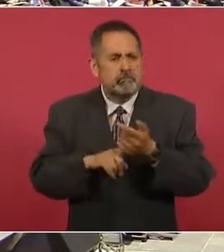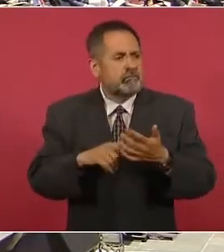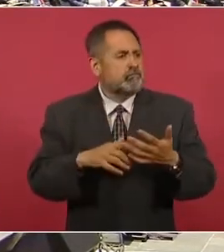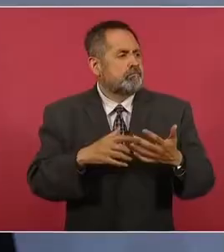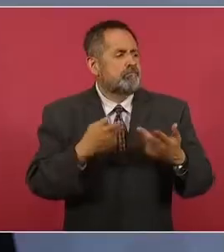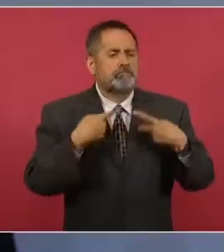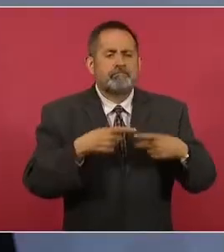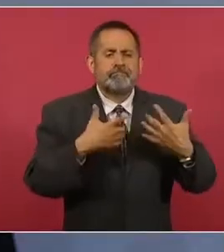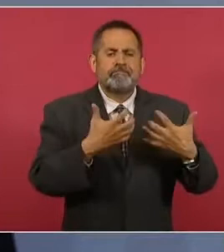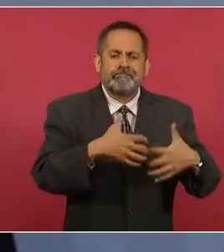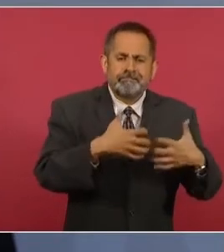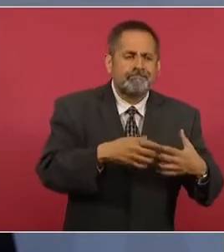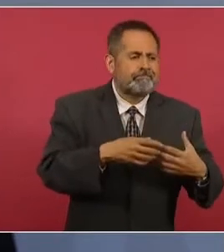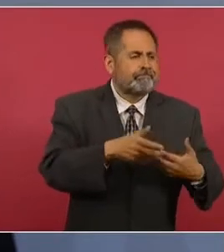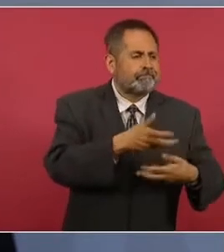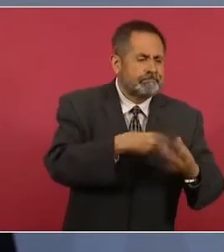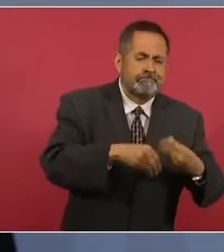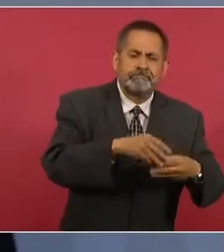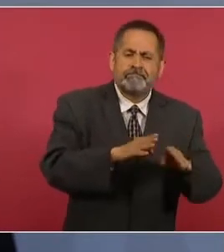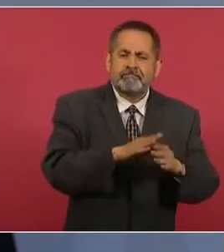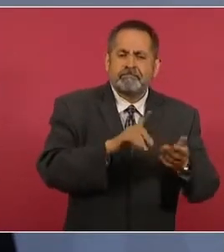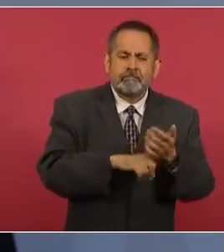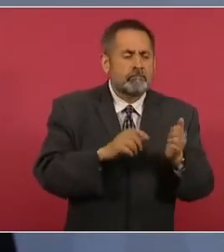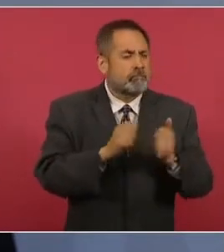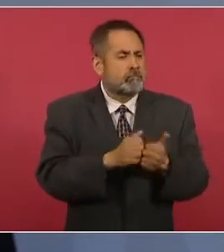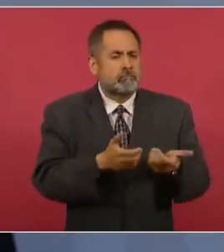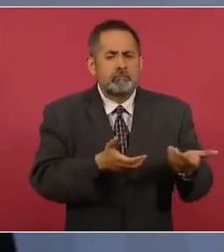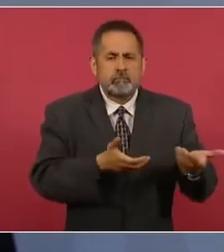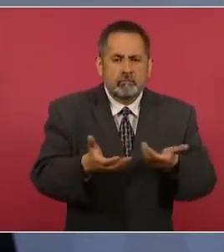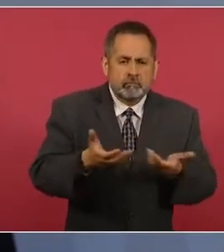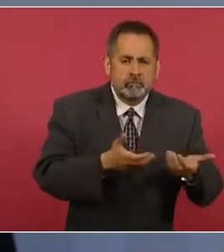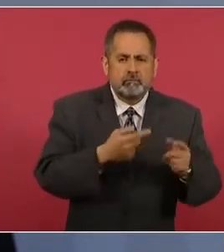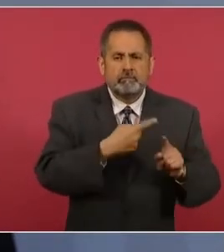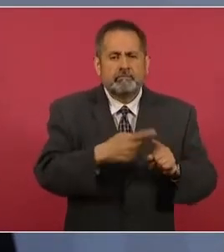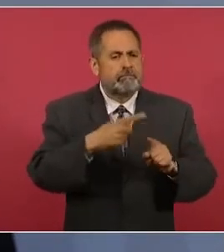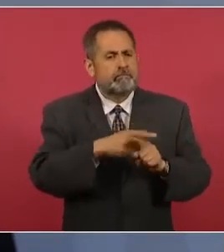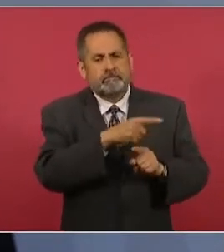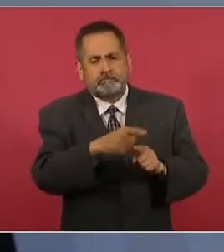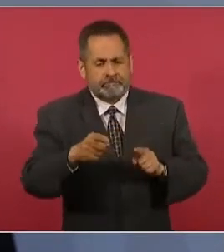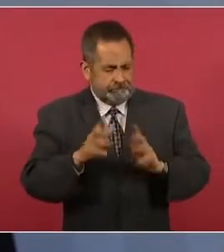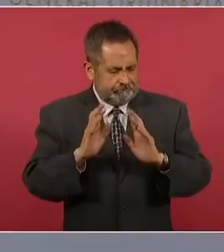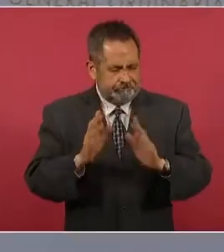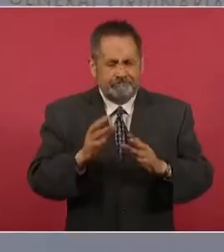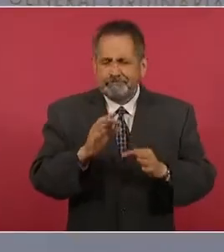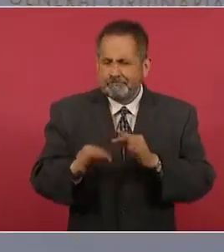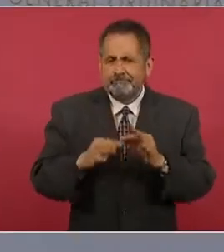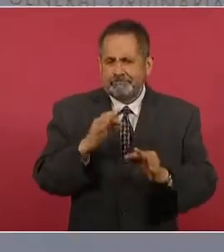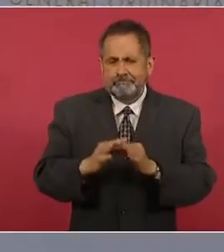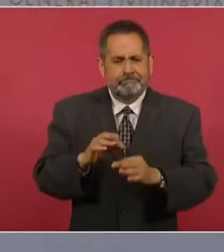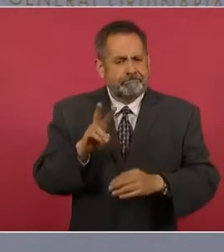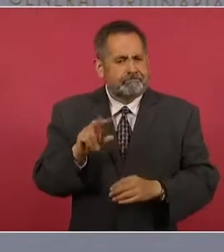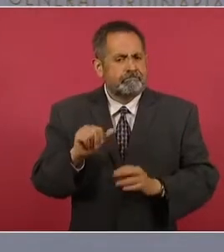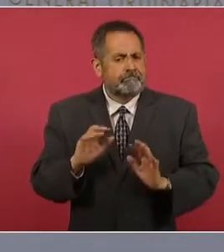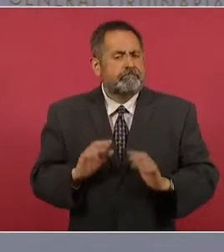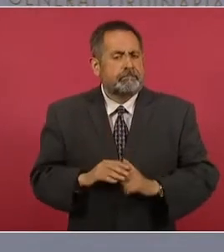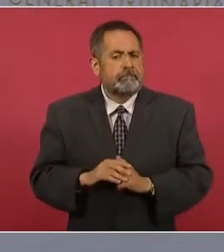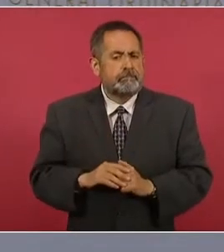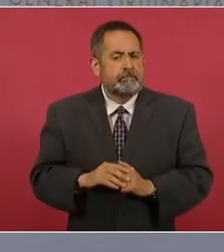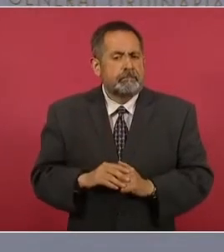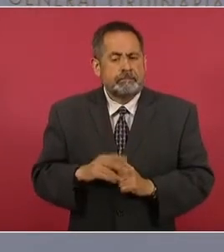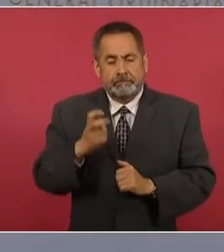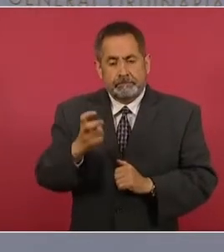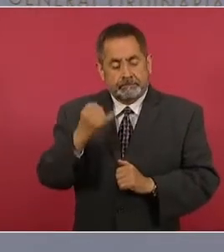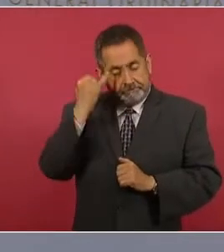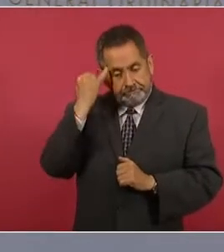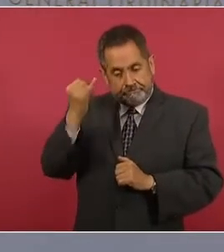productores, con los comerciantes y de esta